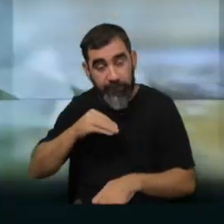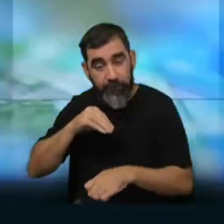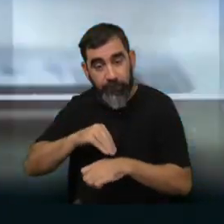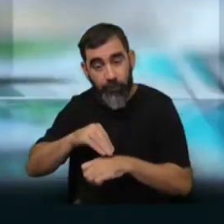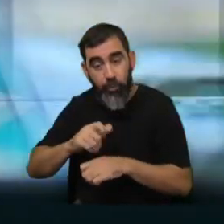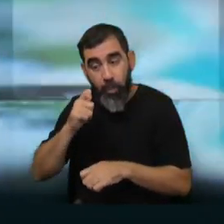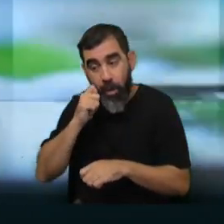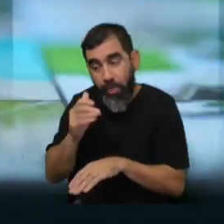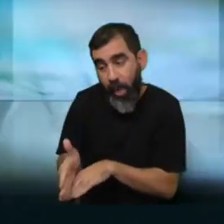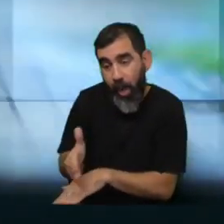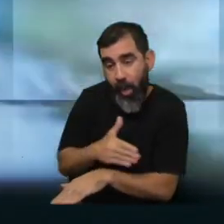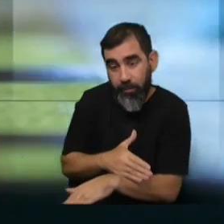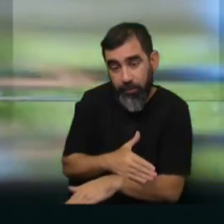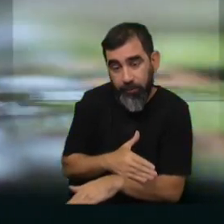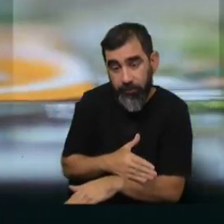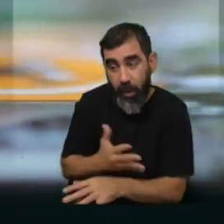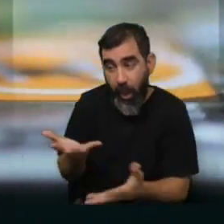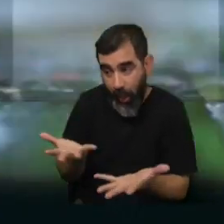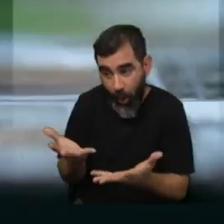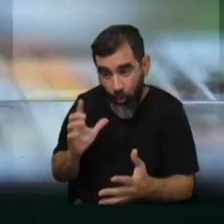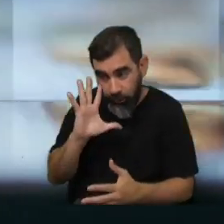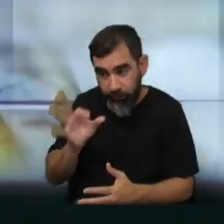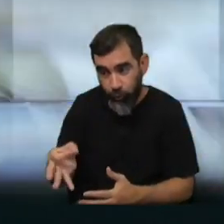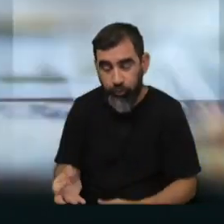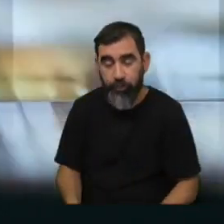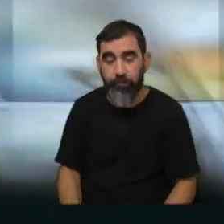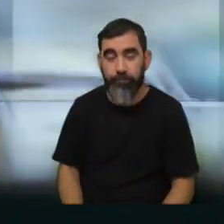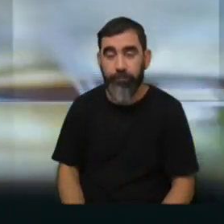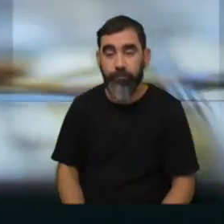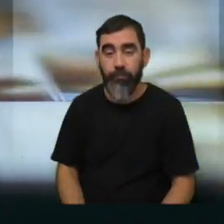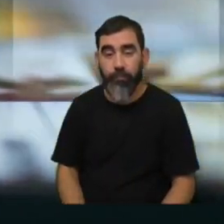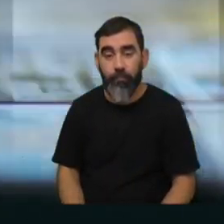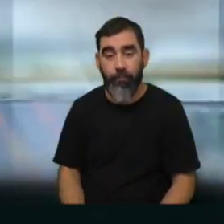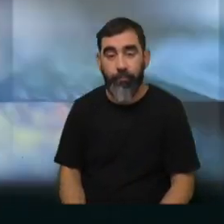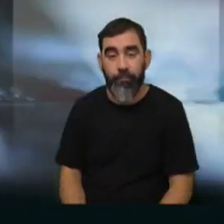edades mucho más precoces, que es lo que estamos viendo, ¿verdad?